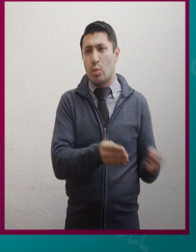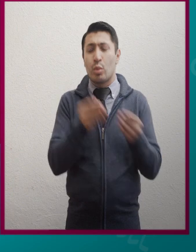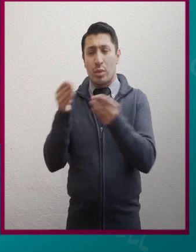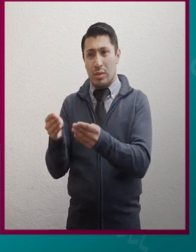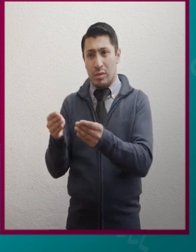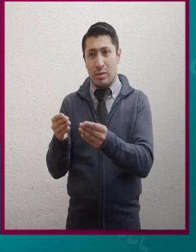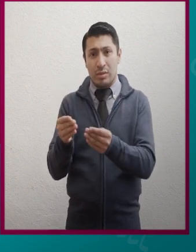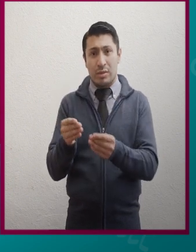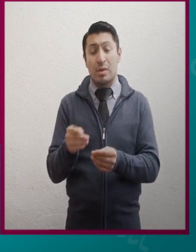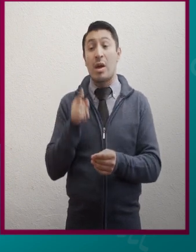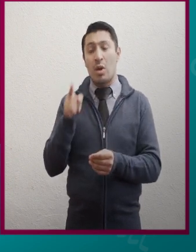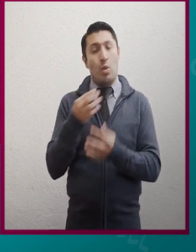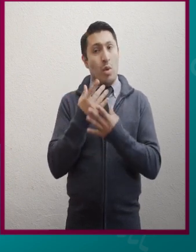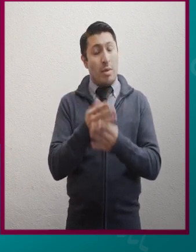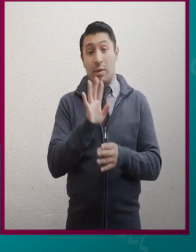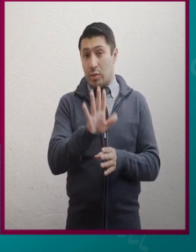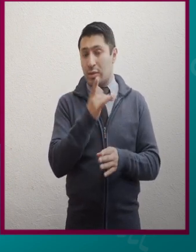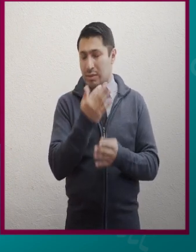momento.